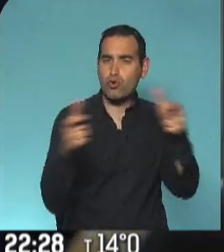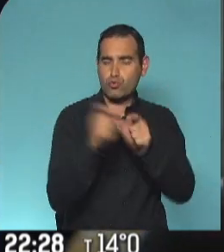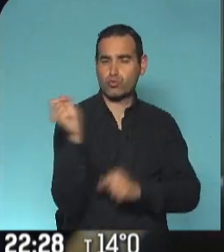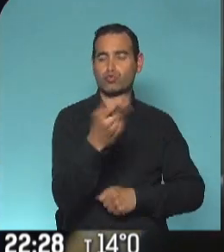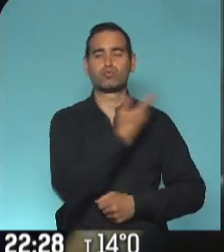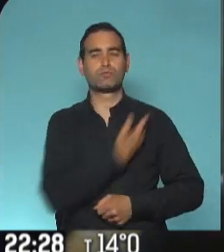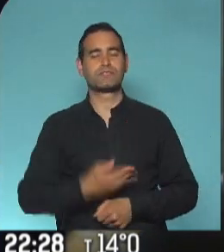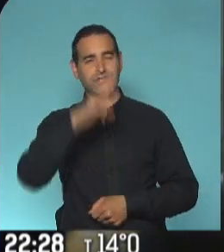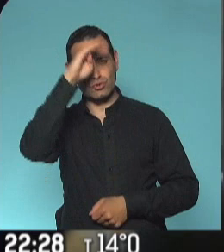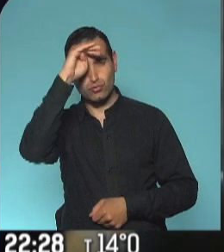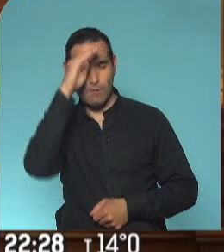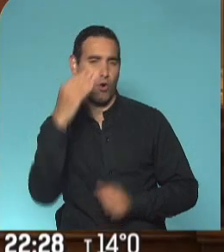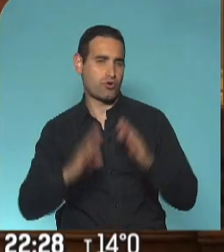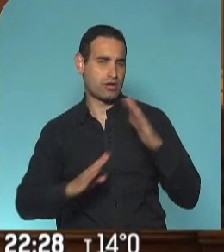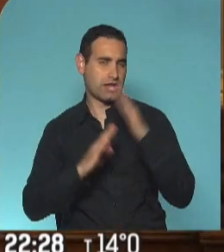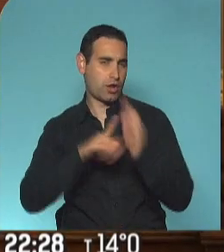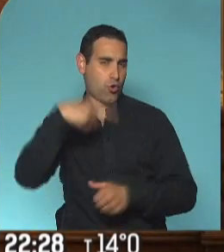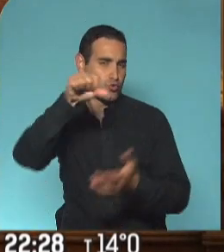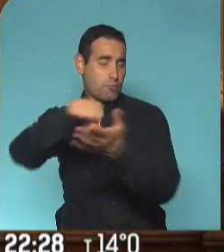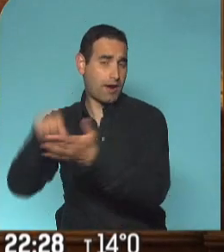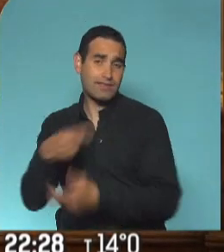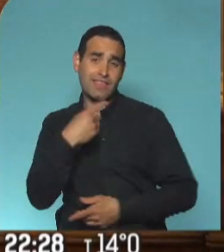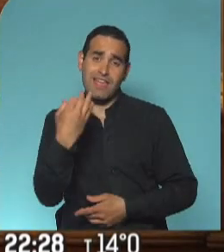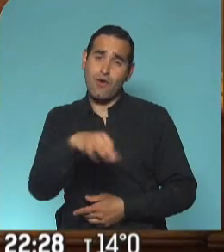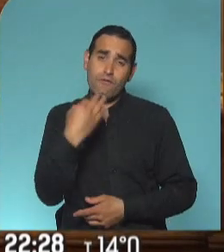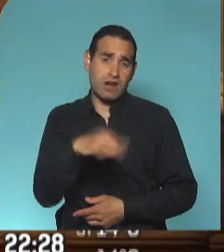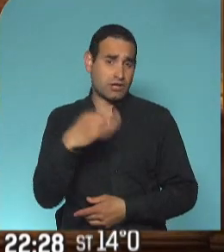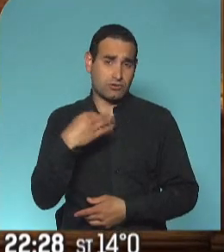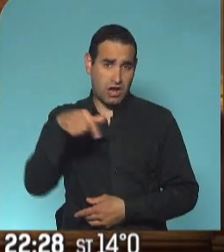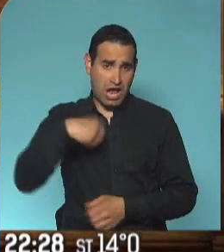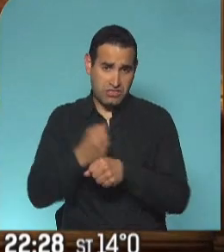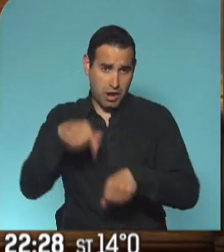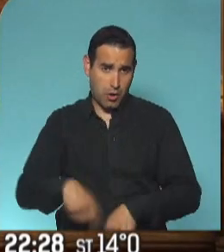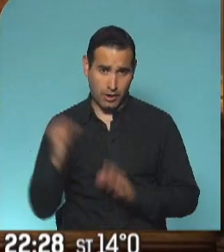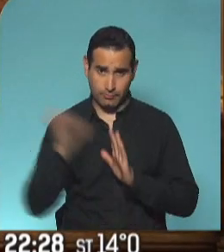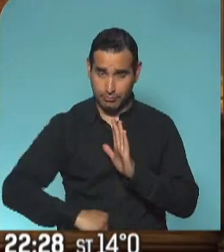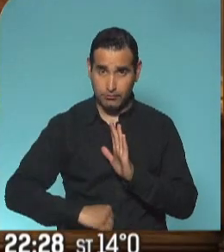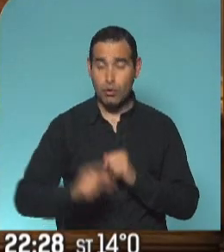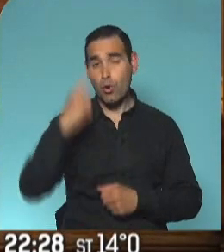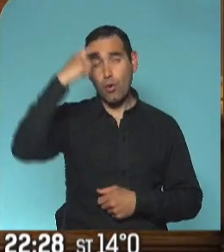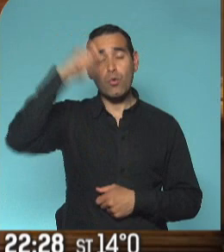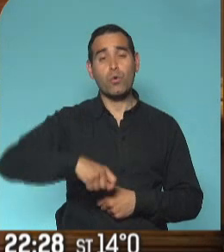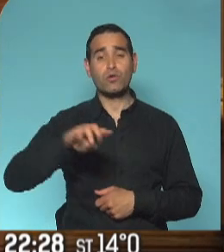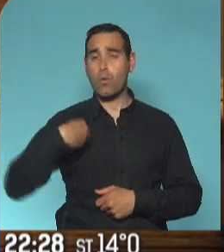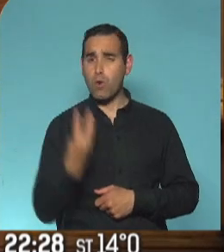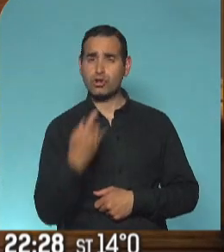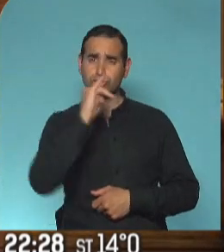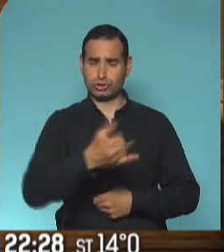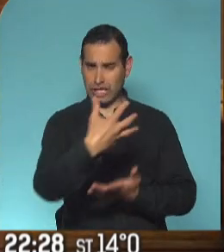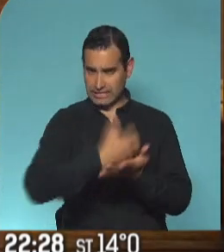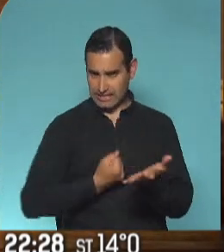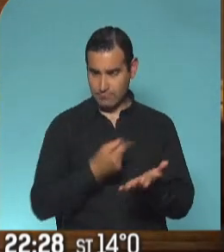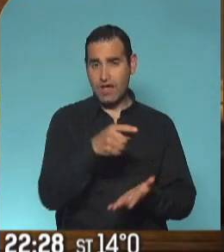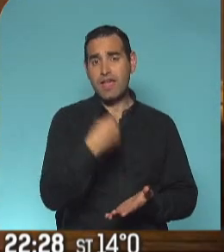presidente Trump con líderes extranjeros, alegando que esa obligación no se está cumpliendo. Un juez de Washington aceptó el amparo y fijó un